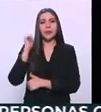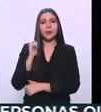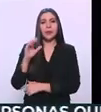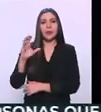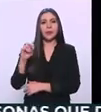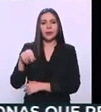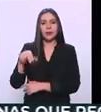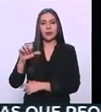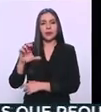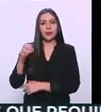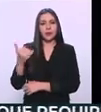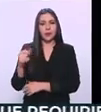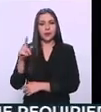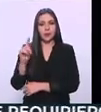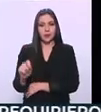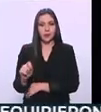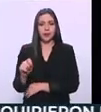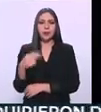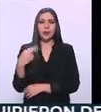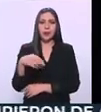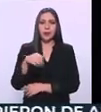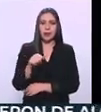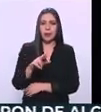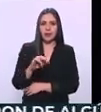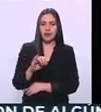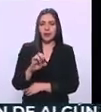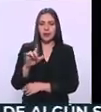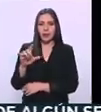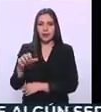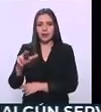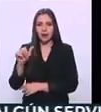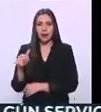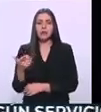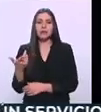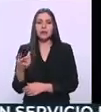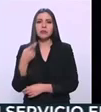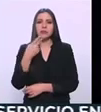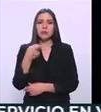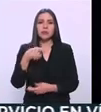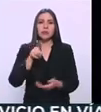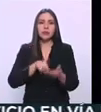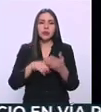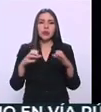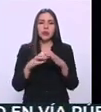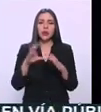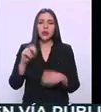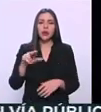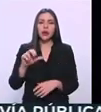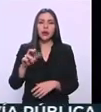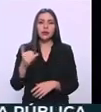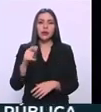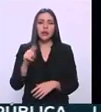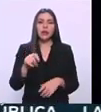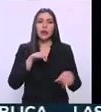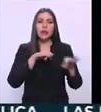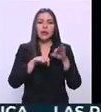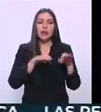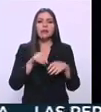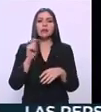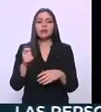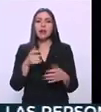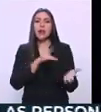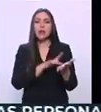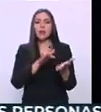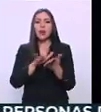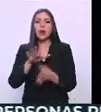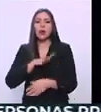Elena Álvarez Bulla, y sobre los trabajos en el CONACYT y las aportaciones que ha tenido en la batalla contra el COVID-19 y en otras